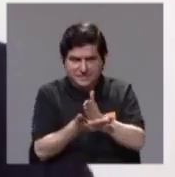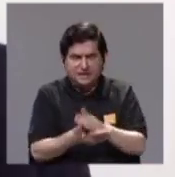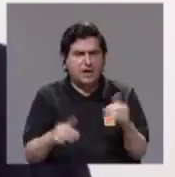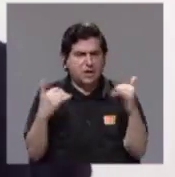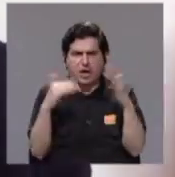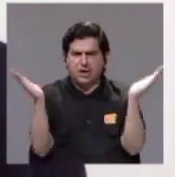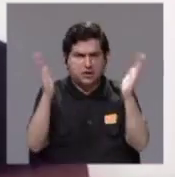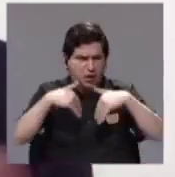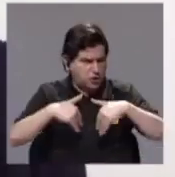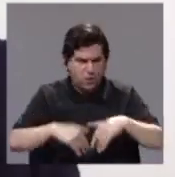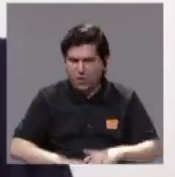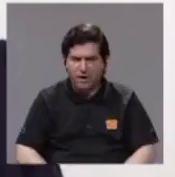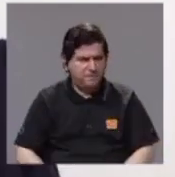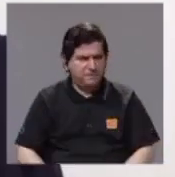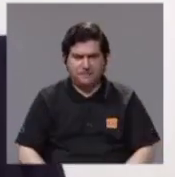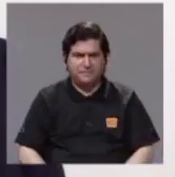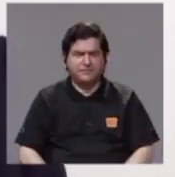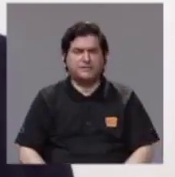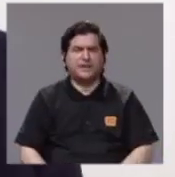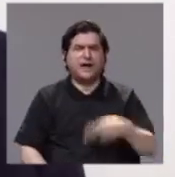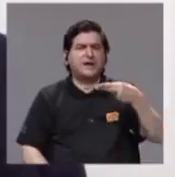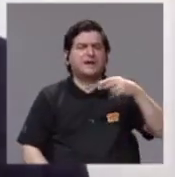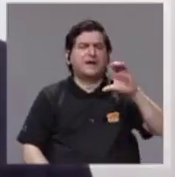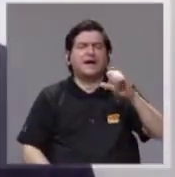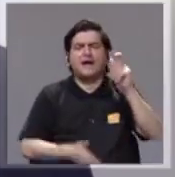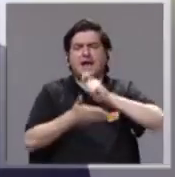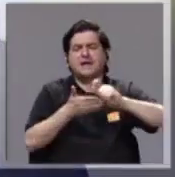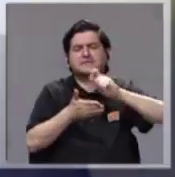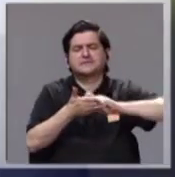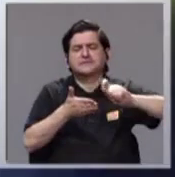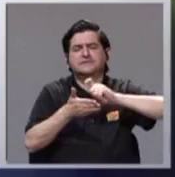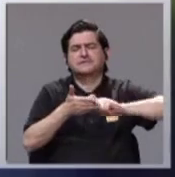ya no hay guerra, ya no hay batallas, etc. Y Cortés escribe